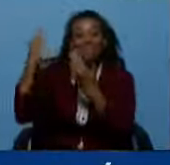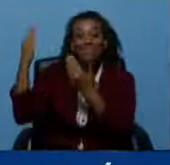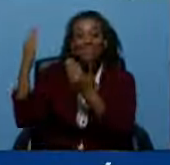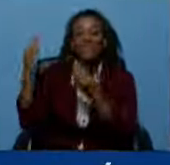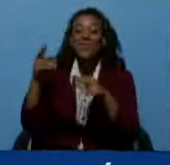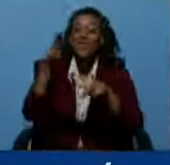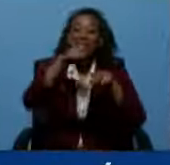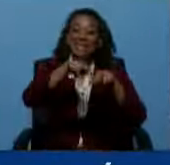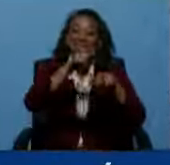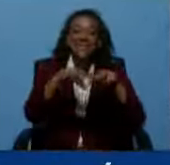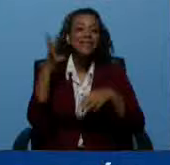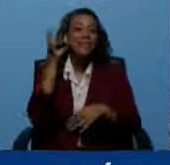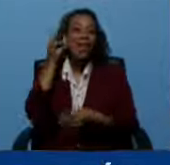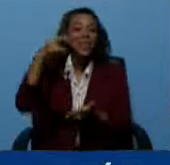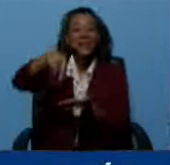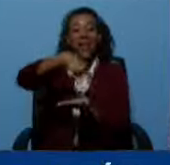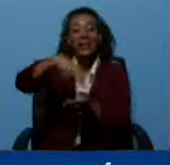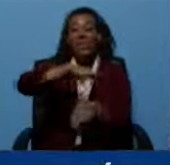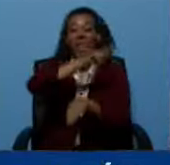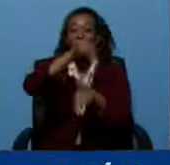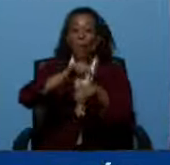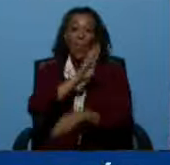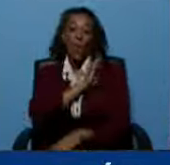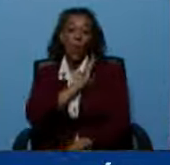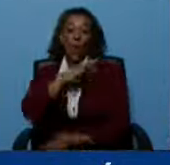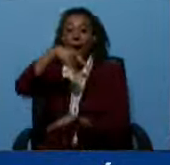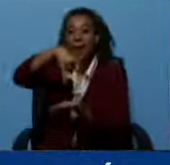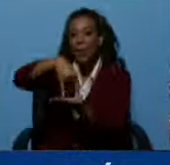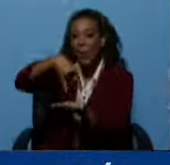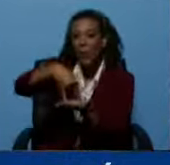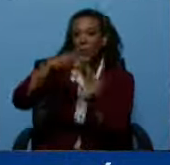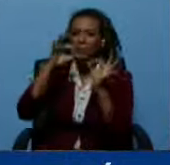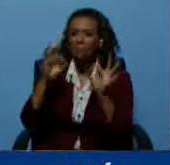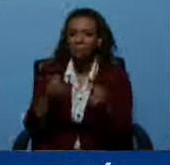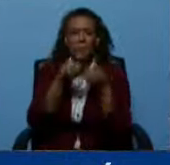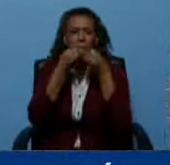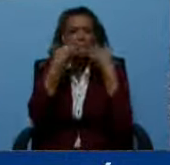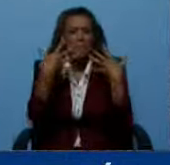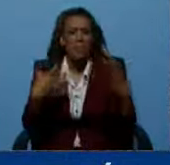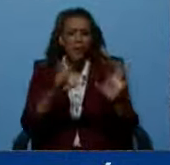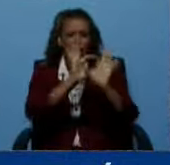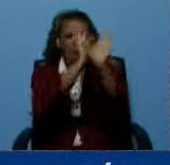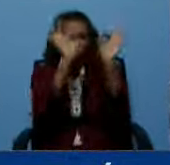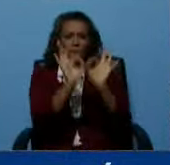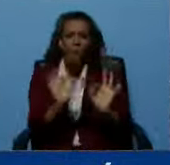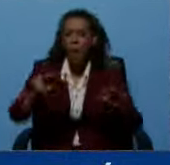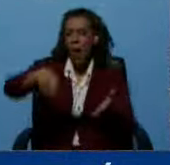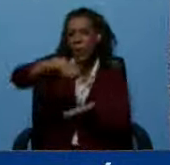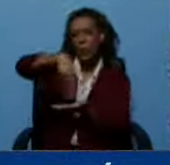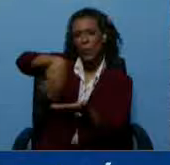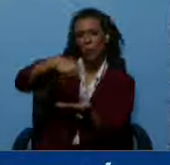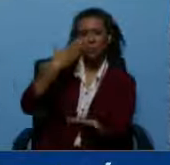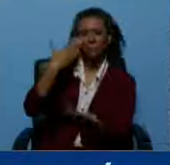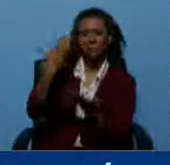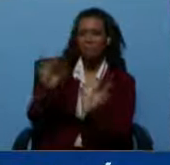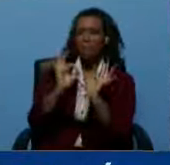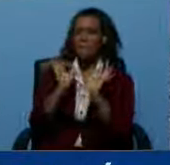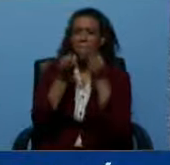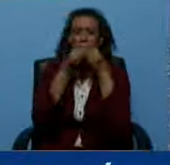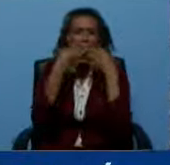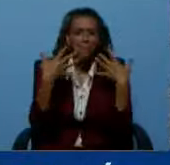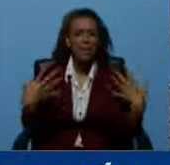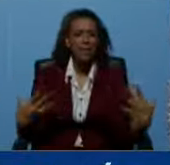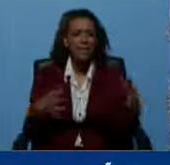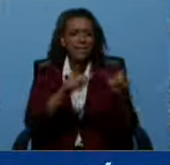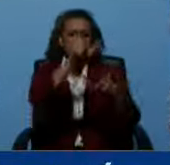Estas niñas de danza nacionalista, oye, qué belleza. Ah, Marvin Mesa, qué